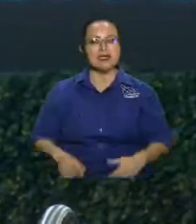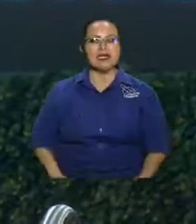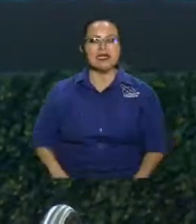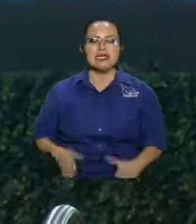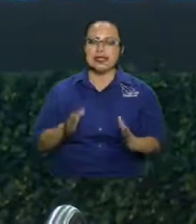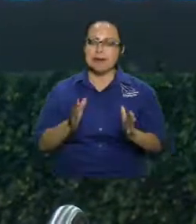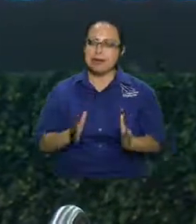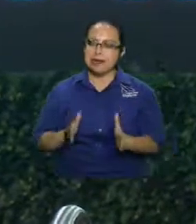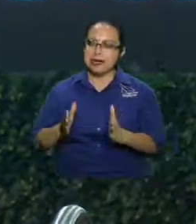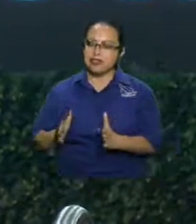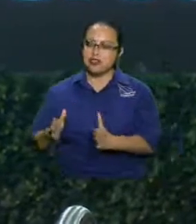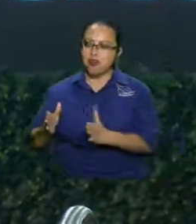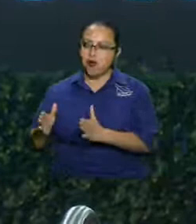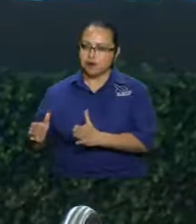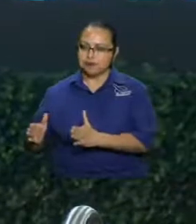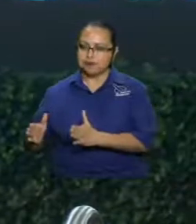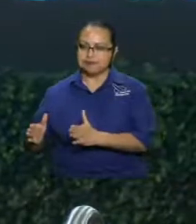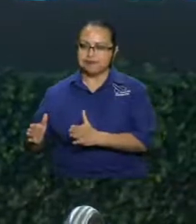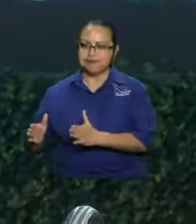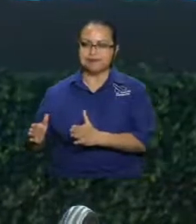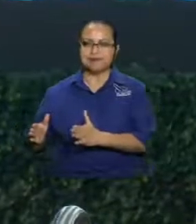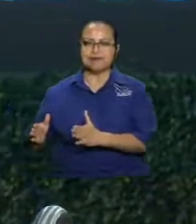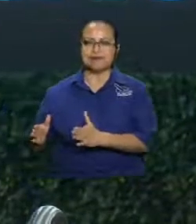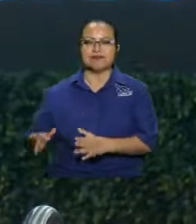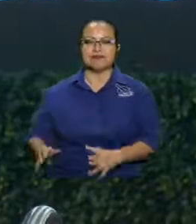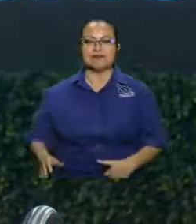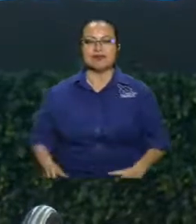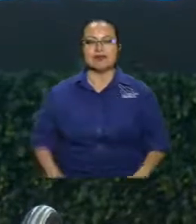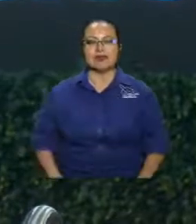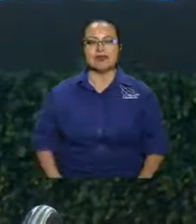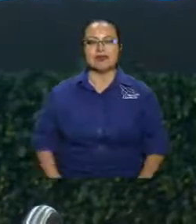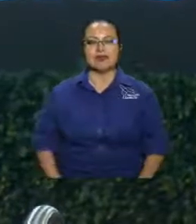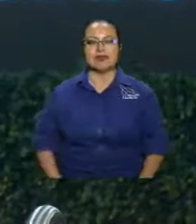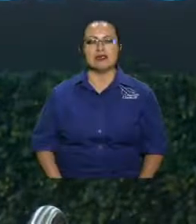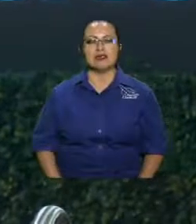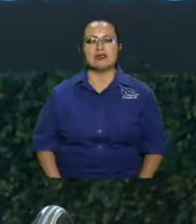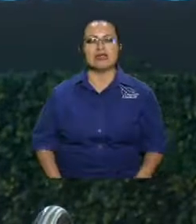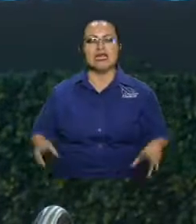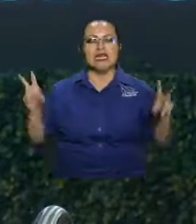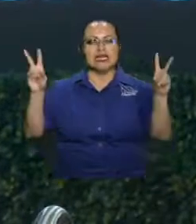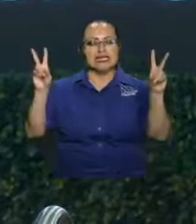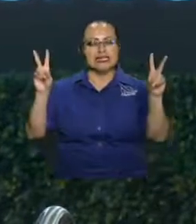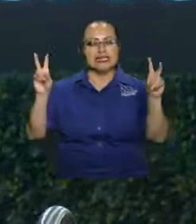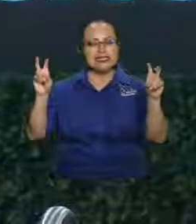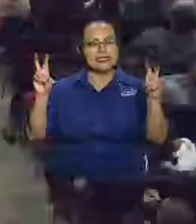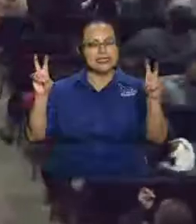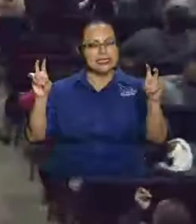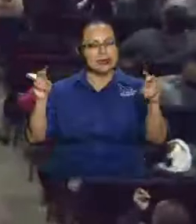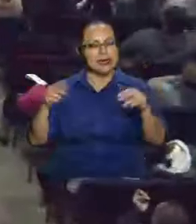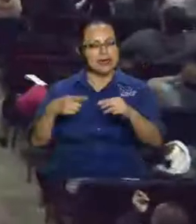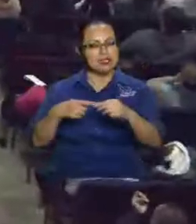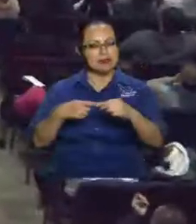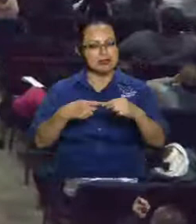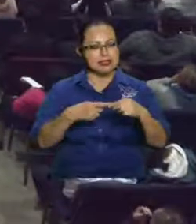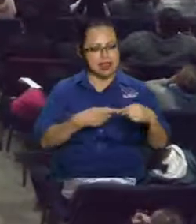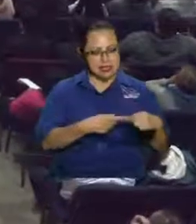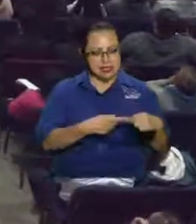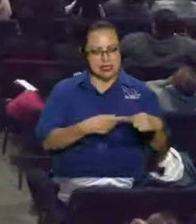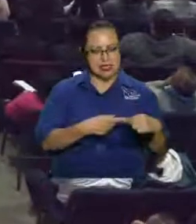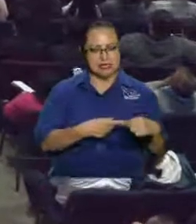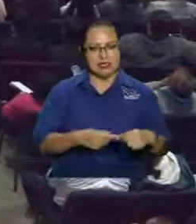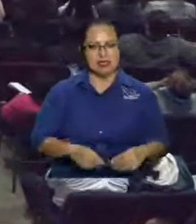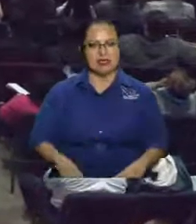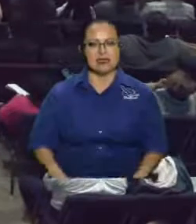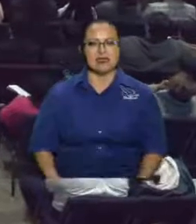preparación viene desde el viernes con nosotros, porque yo debería estar predicando el año de la reconciliación, pero no me puso el Señor el tema específicamente. Todos